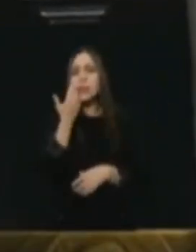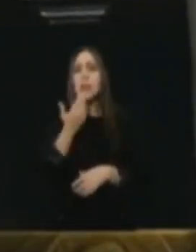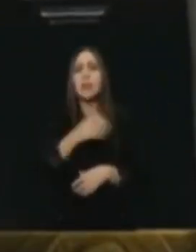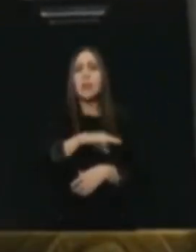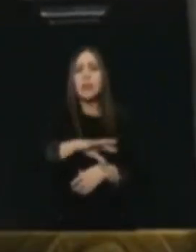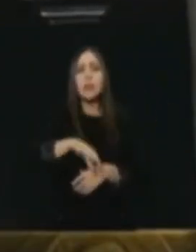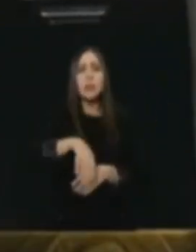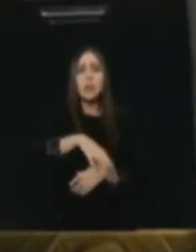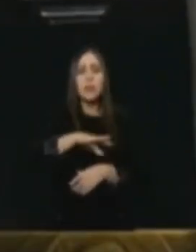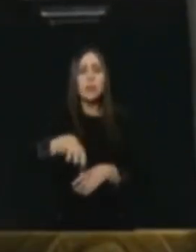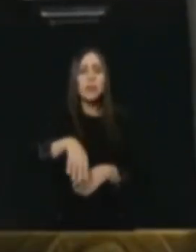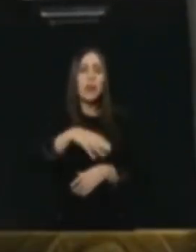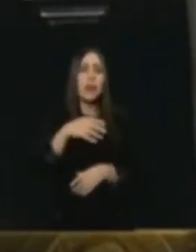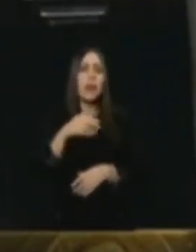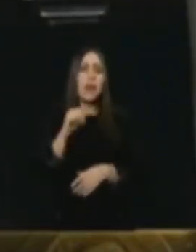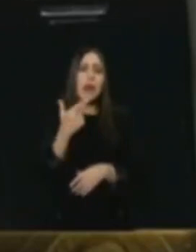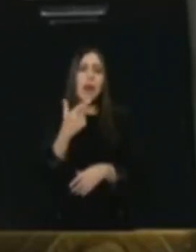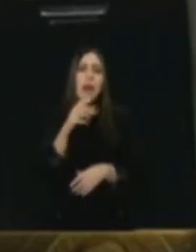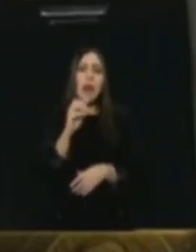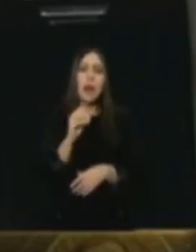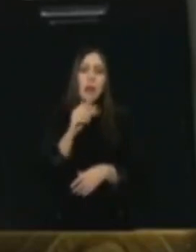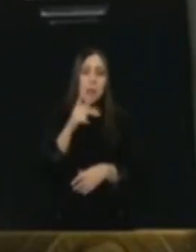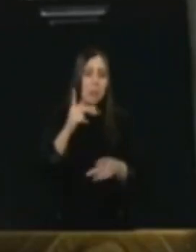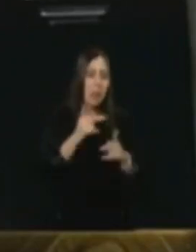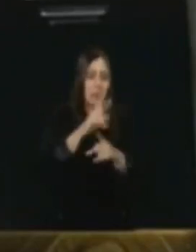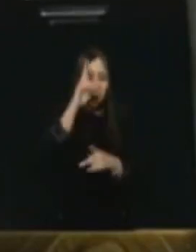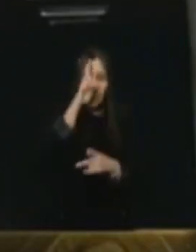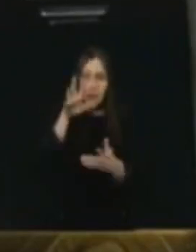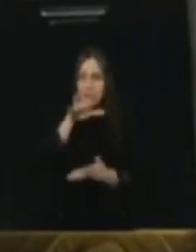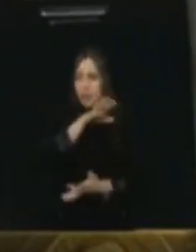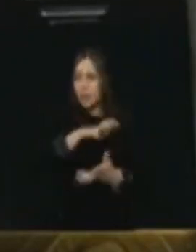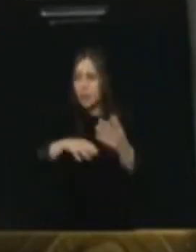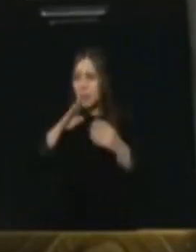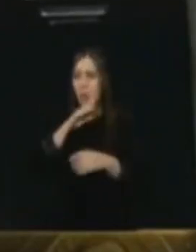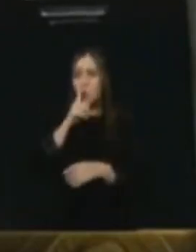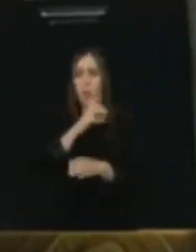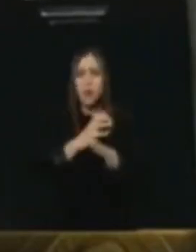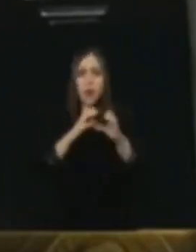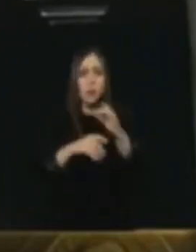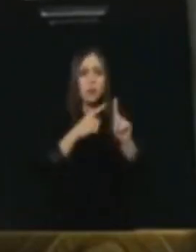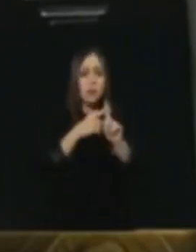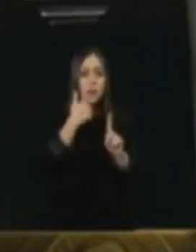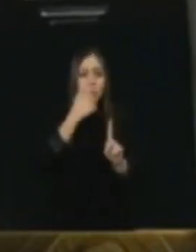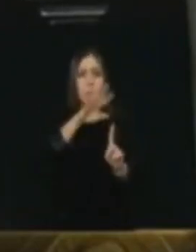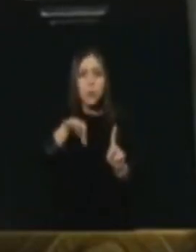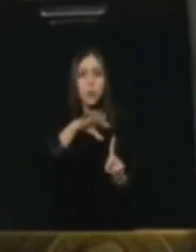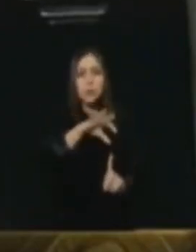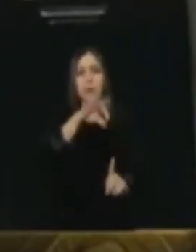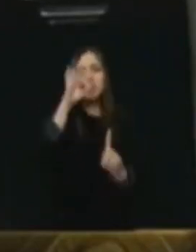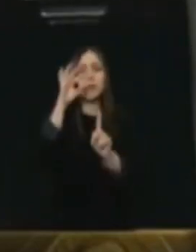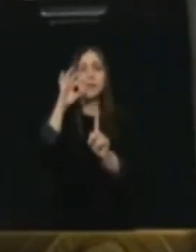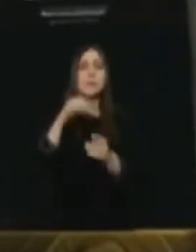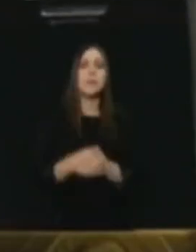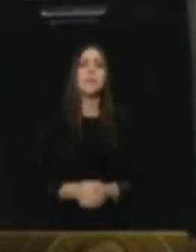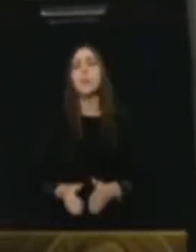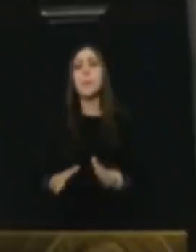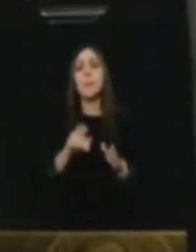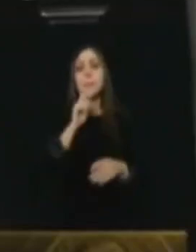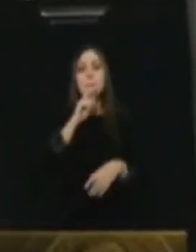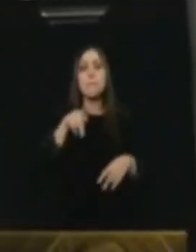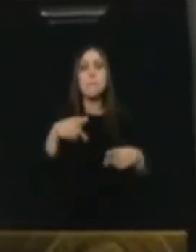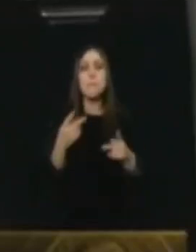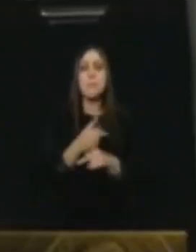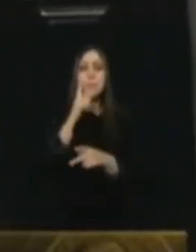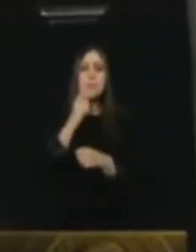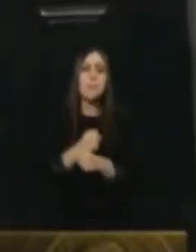algún sentido a la desgracia. Imposible no tomar en cuenta el viacrucis de doña Rosario